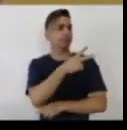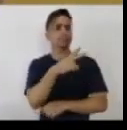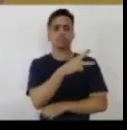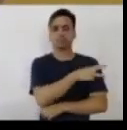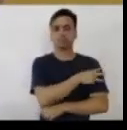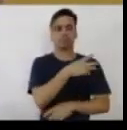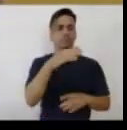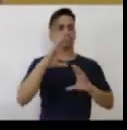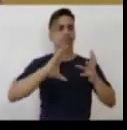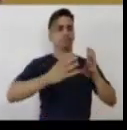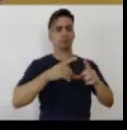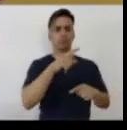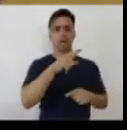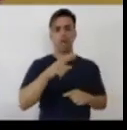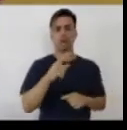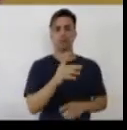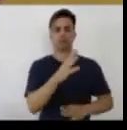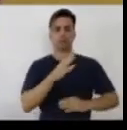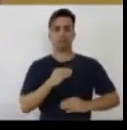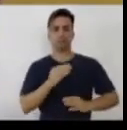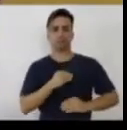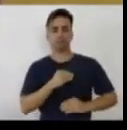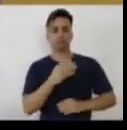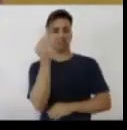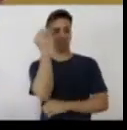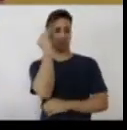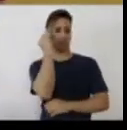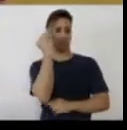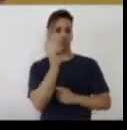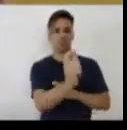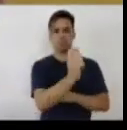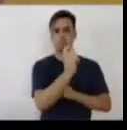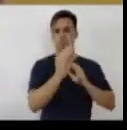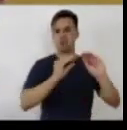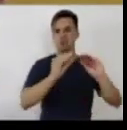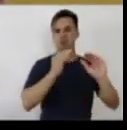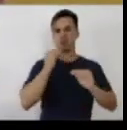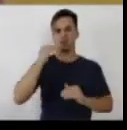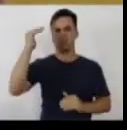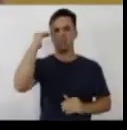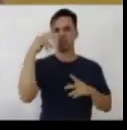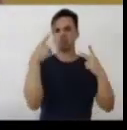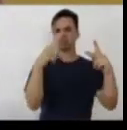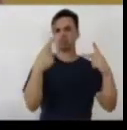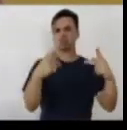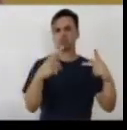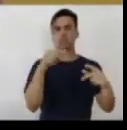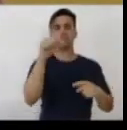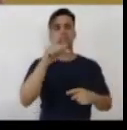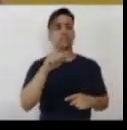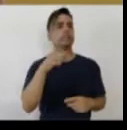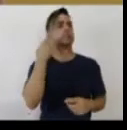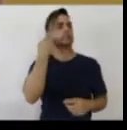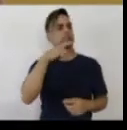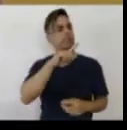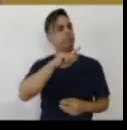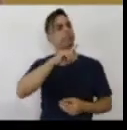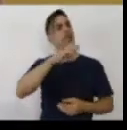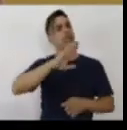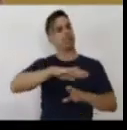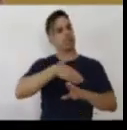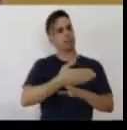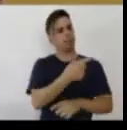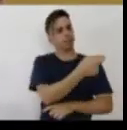están formando y cómo esto se va profundizando o va cambiando su respuesta, su